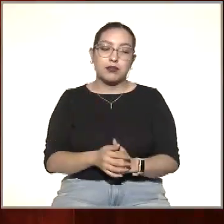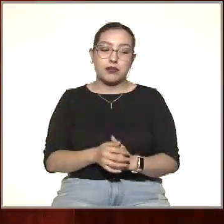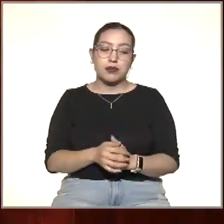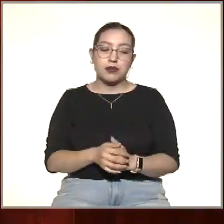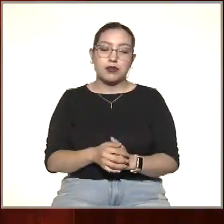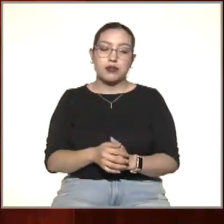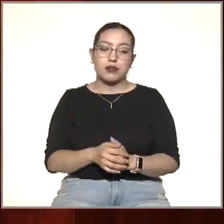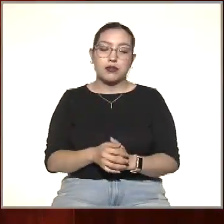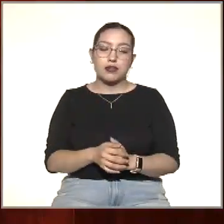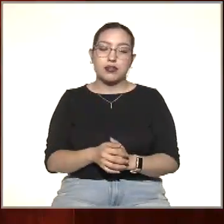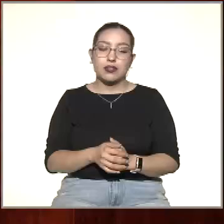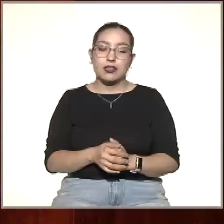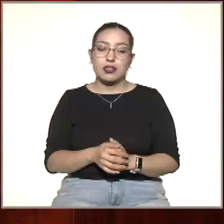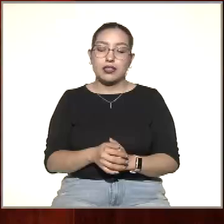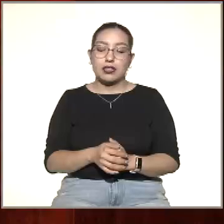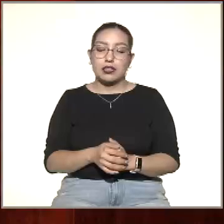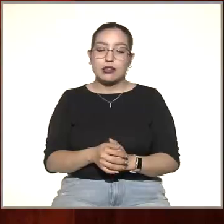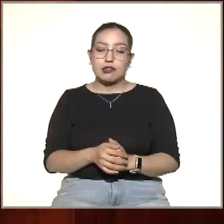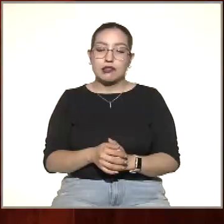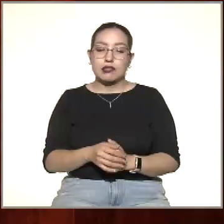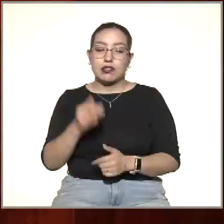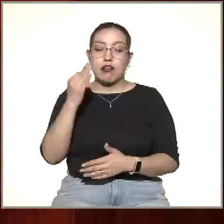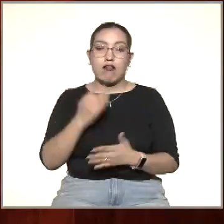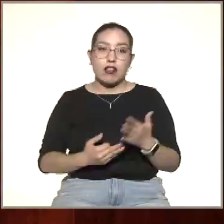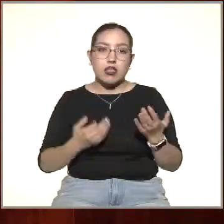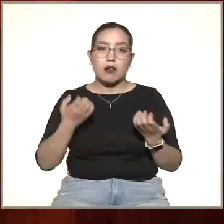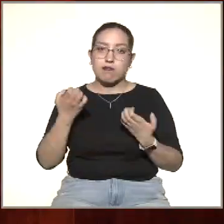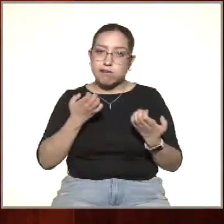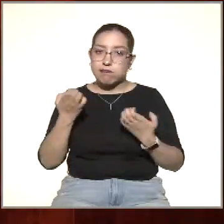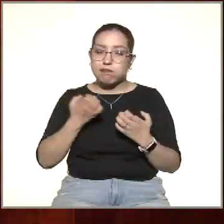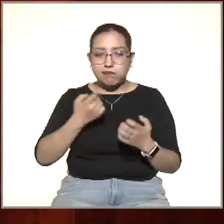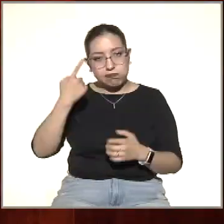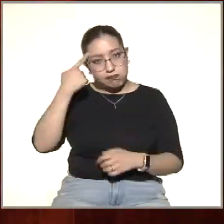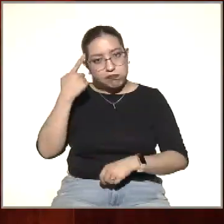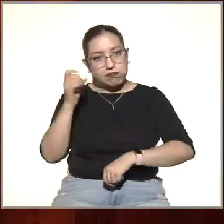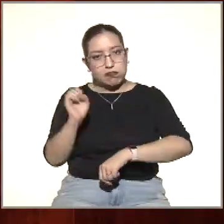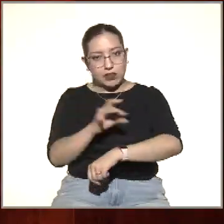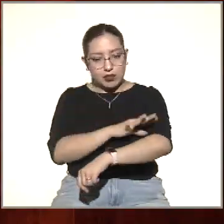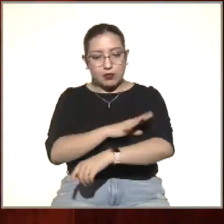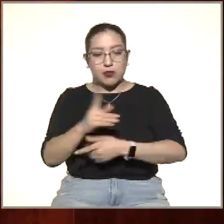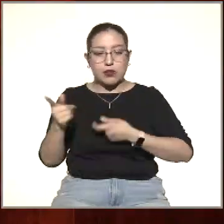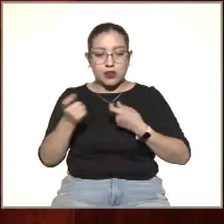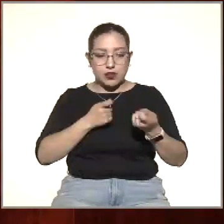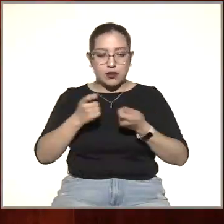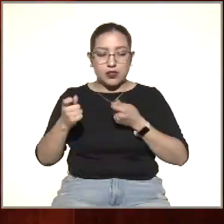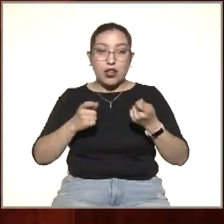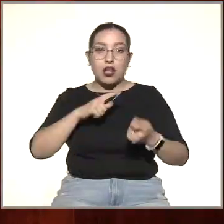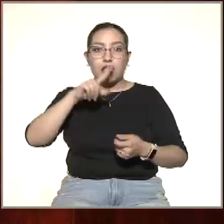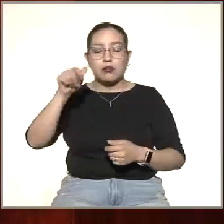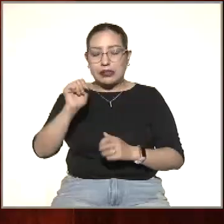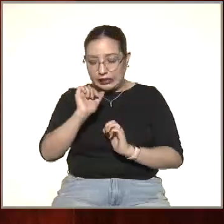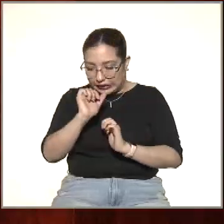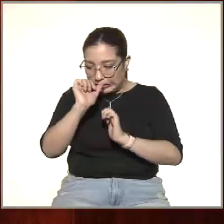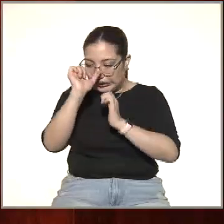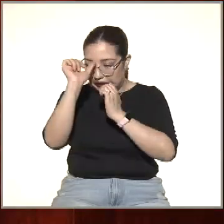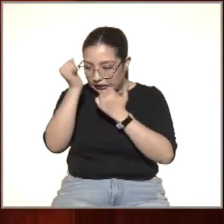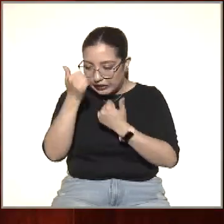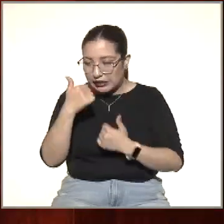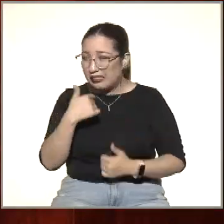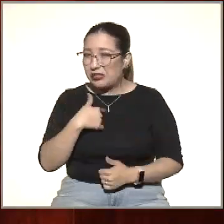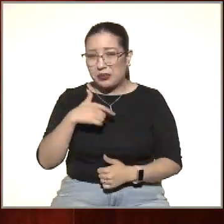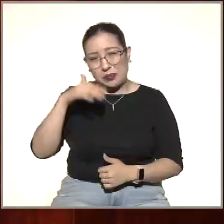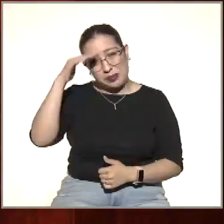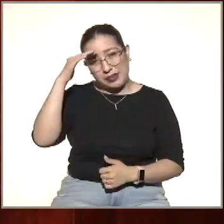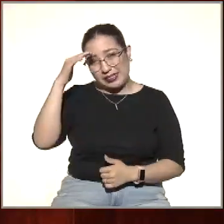buen entrenamiento, lo más probable es que digamos cantidad de cosas y después digamos también, perdón, es que lo dije sin pensar. Y la verdad es que en muchas